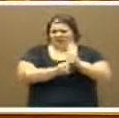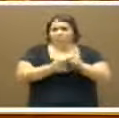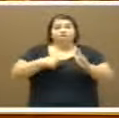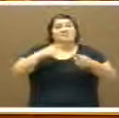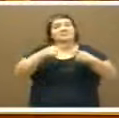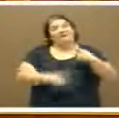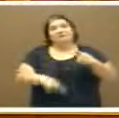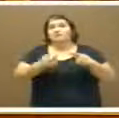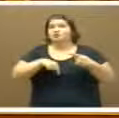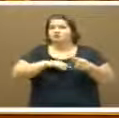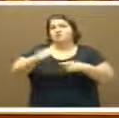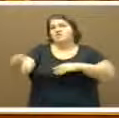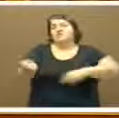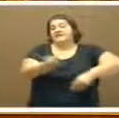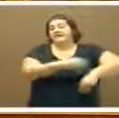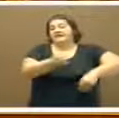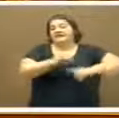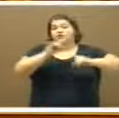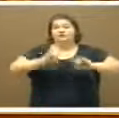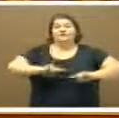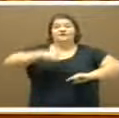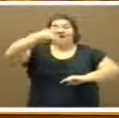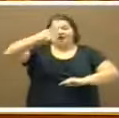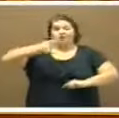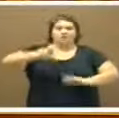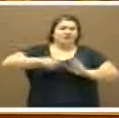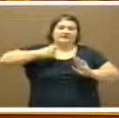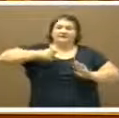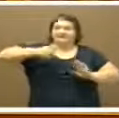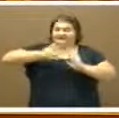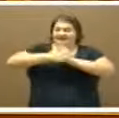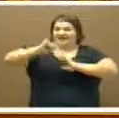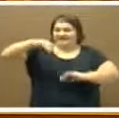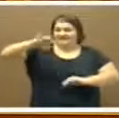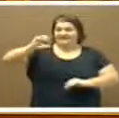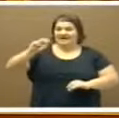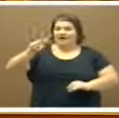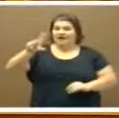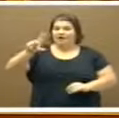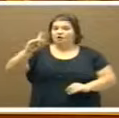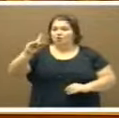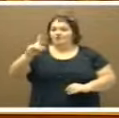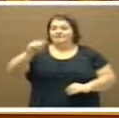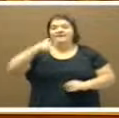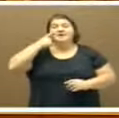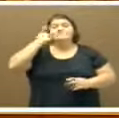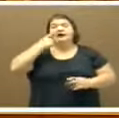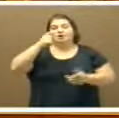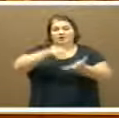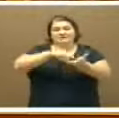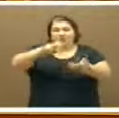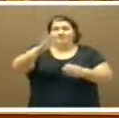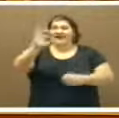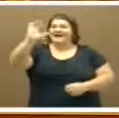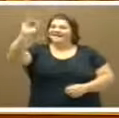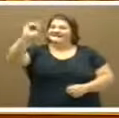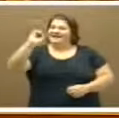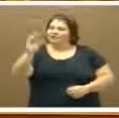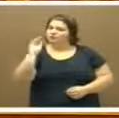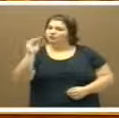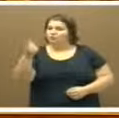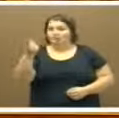efectos de los ingresos extraordinarios, es decir, la sentencia del Insalud y el efecto del impuesto bancario, más los intereses que usted